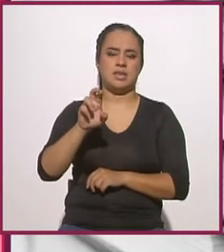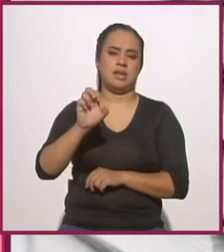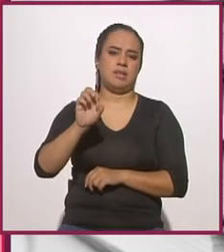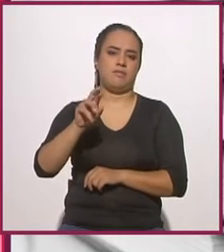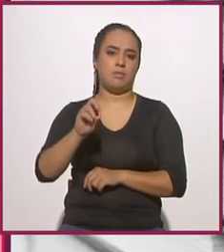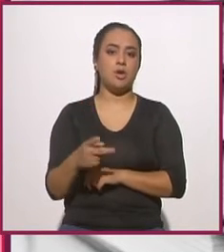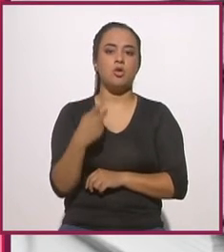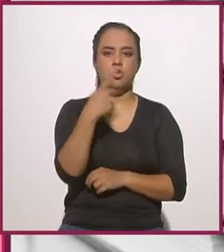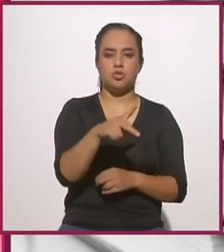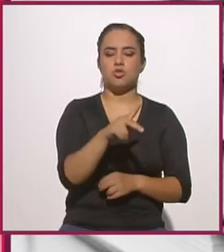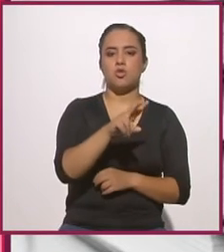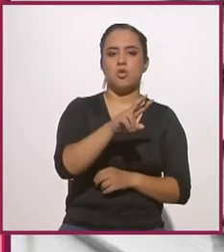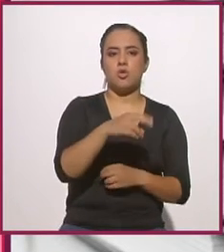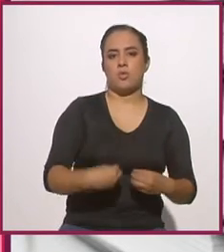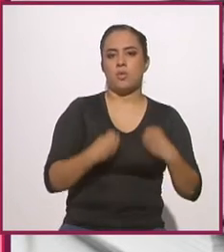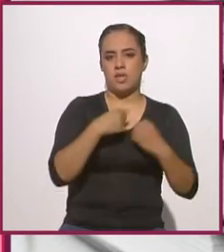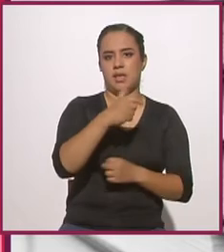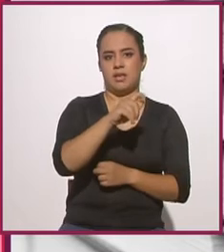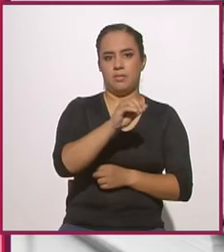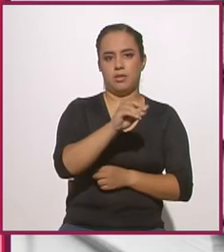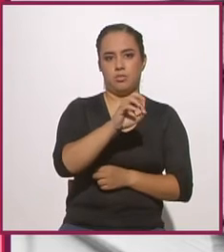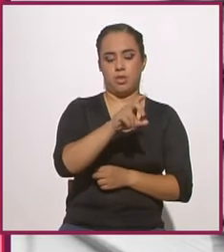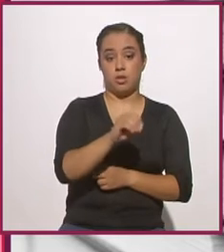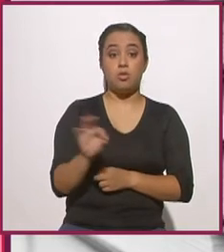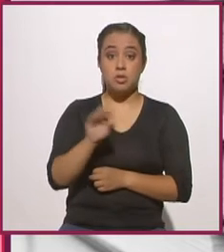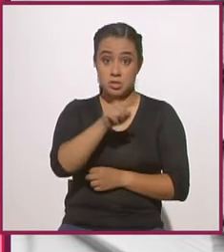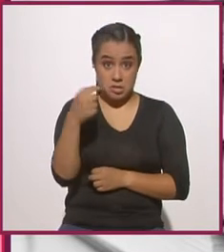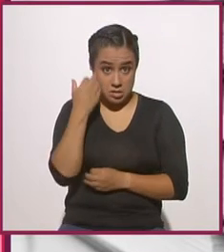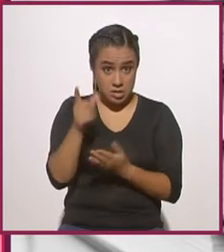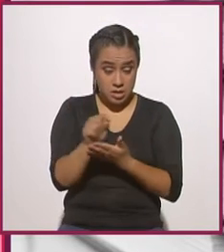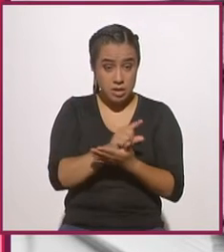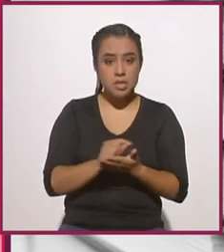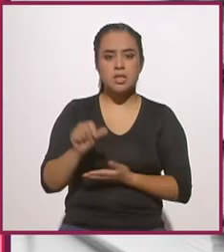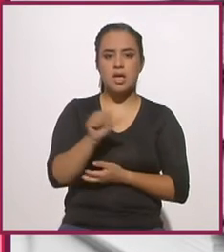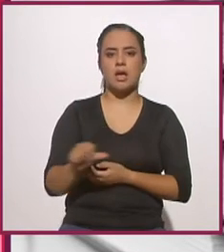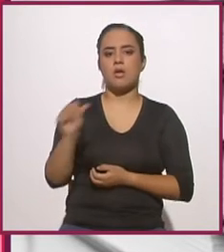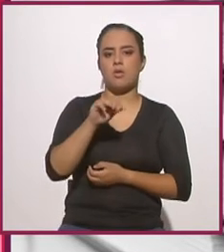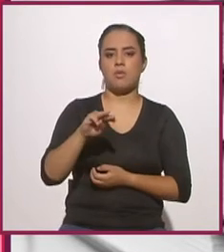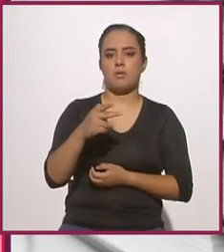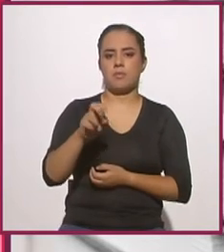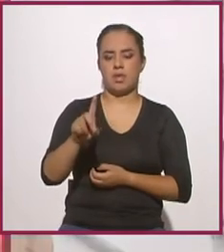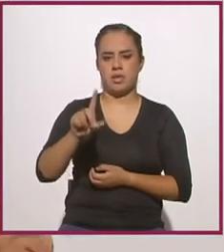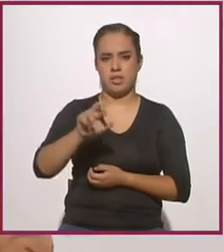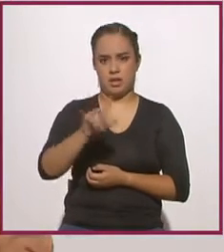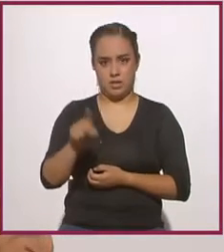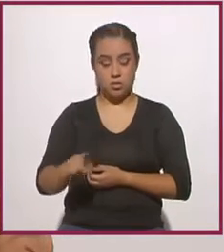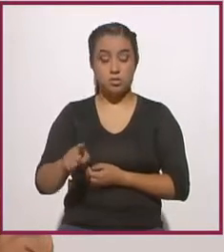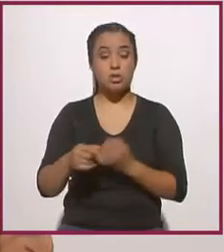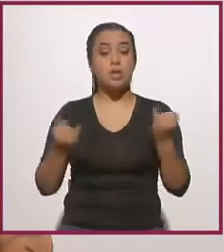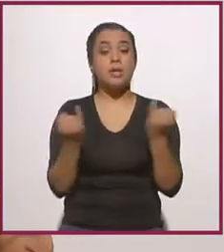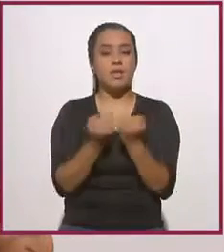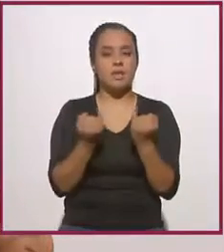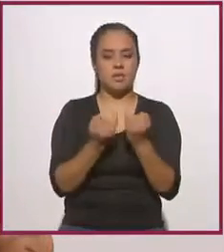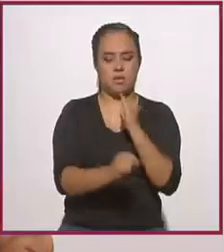de Gilberto Prado Galán. Quien lo solicite lo comparto por Twitter, @MiguelD, solo la de L.A. Cruz, y desde luego